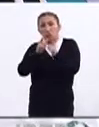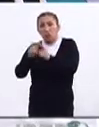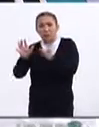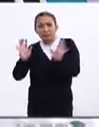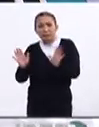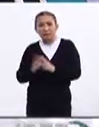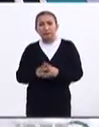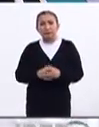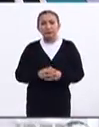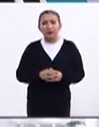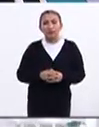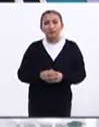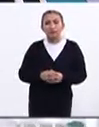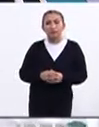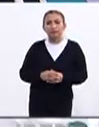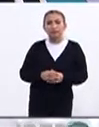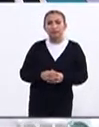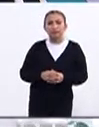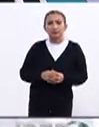Ana Cristina,